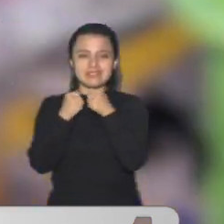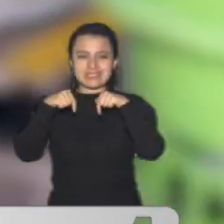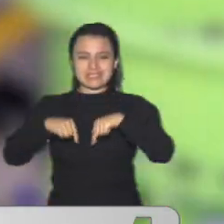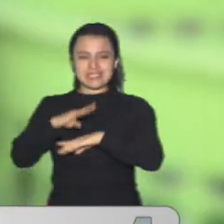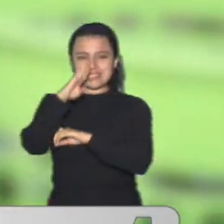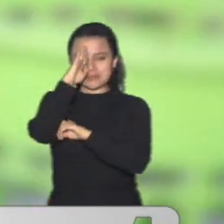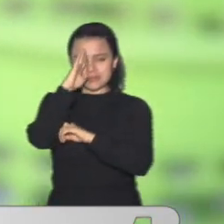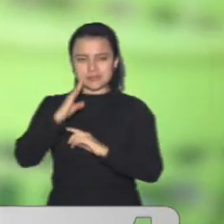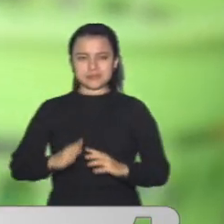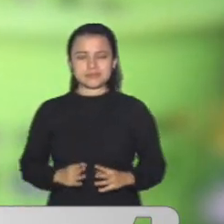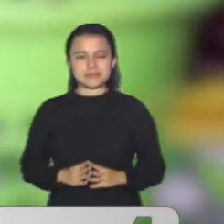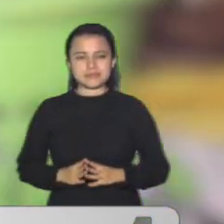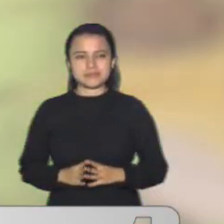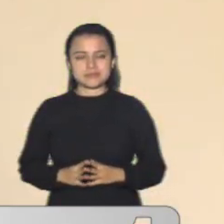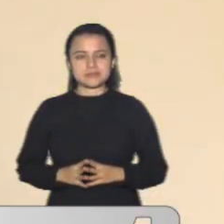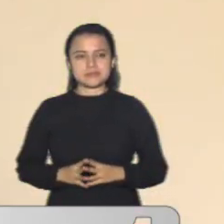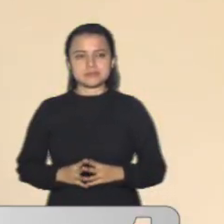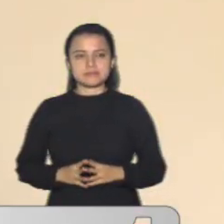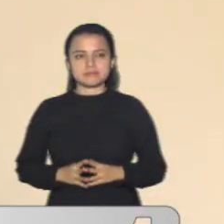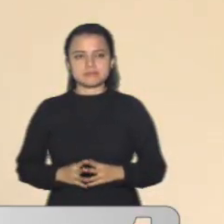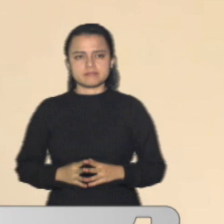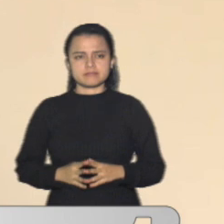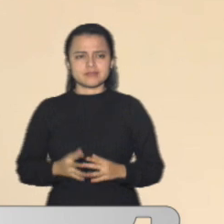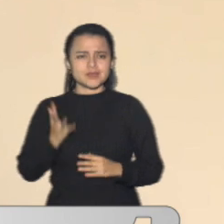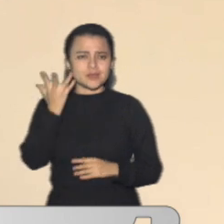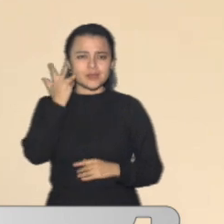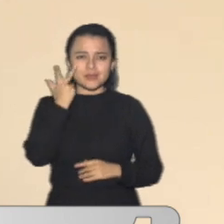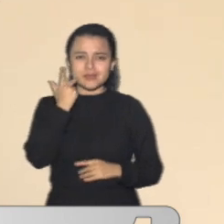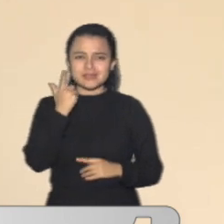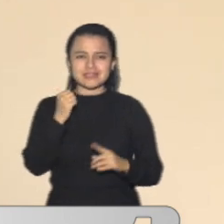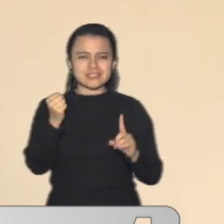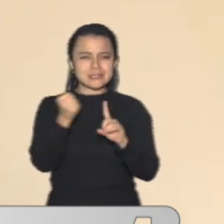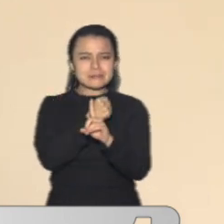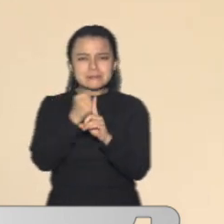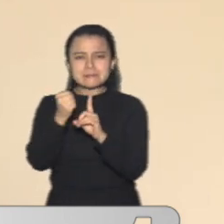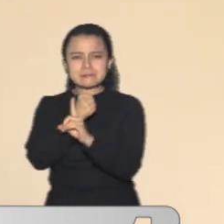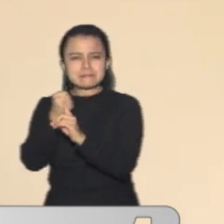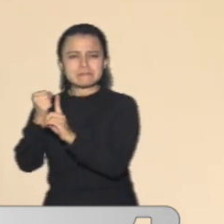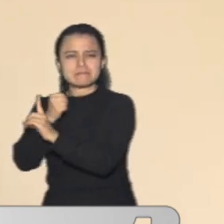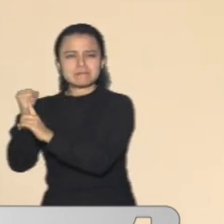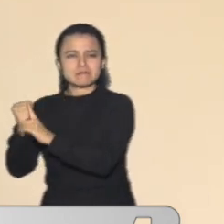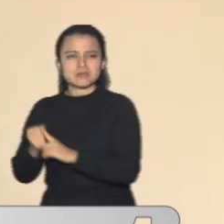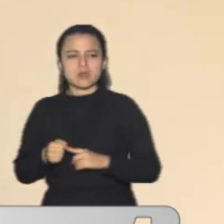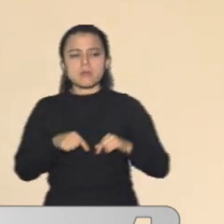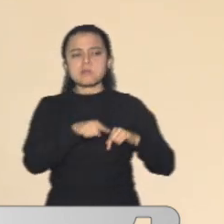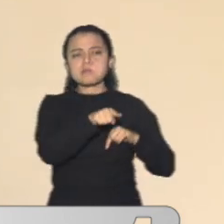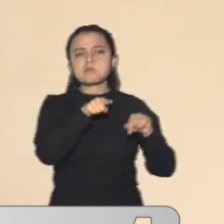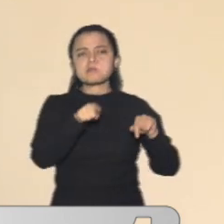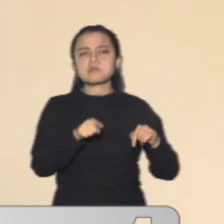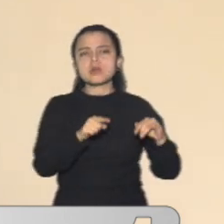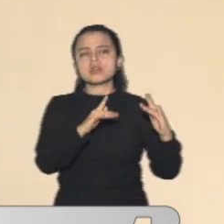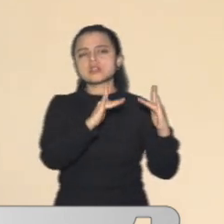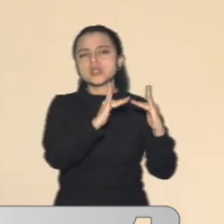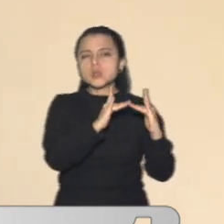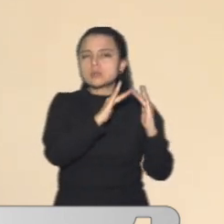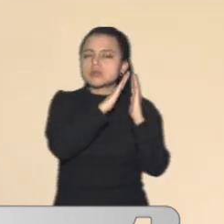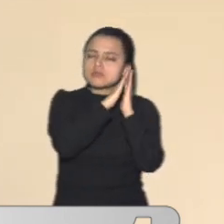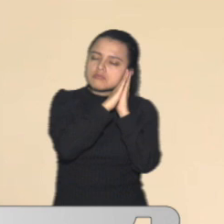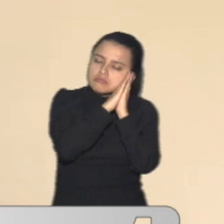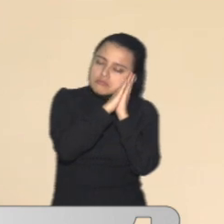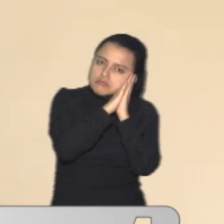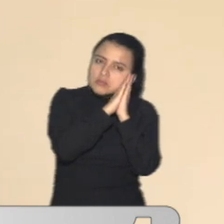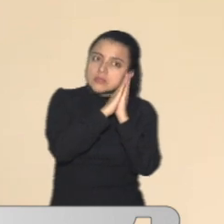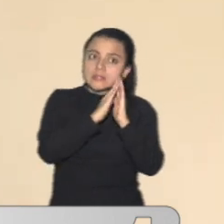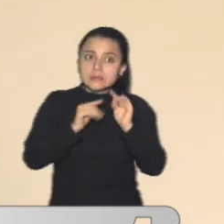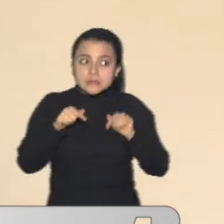internas a horas en las que presuntamente los demás compañeros están durmiendo y de manera silenciosa se hace